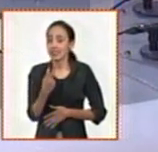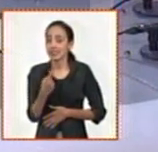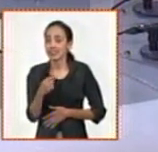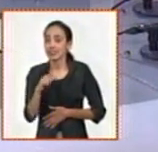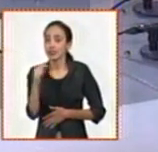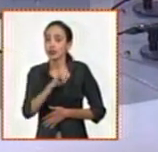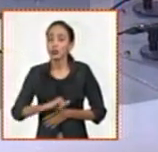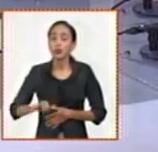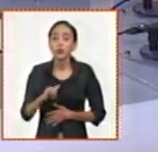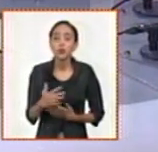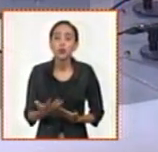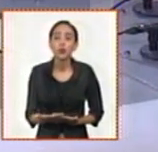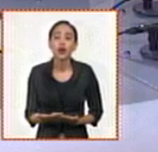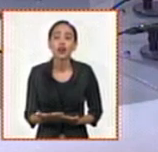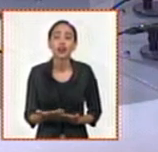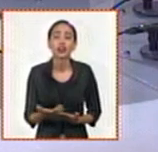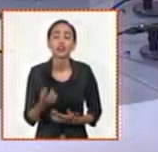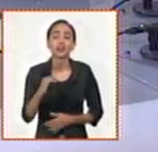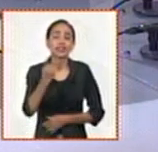deterioro es una trampa